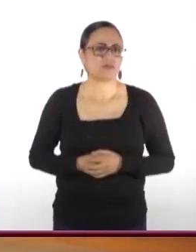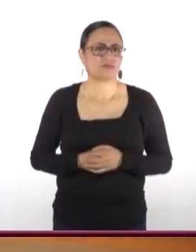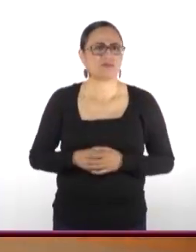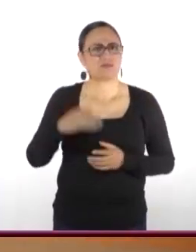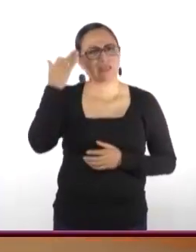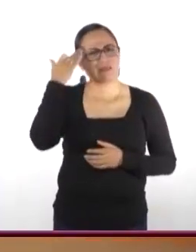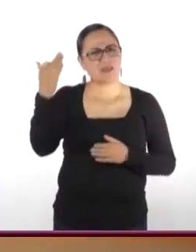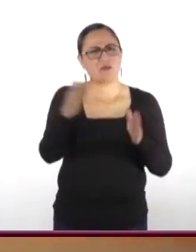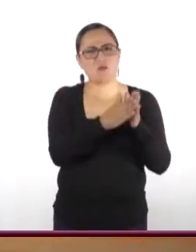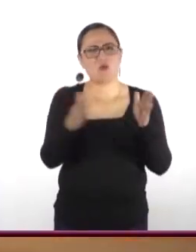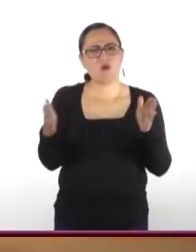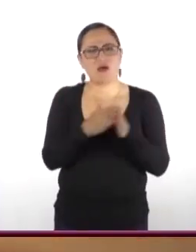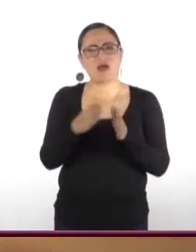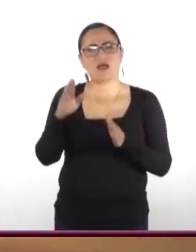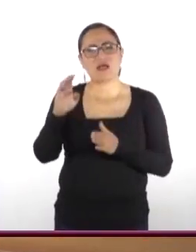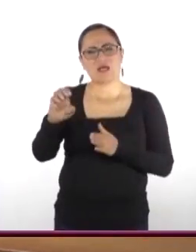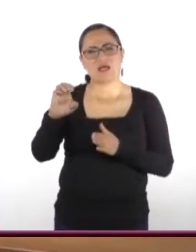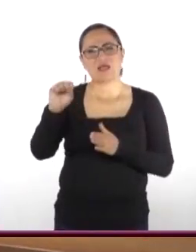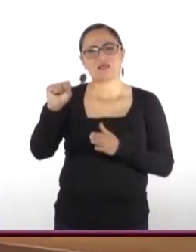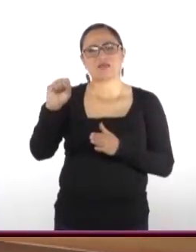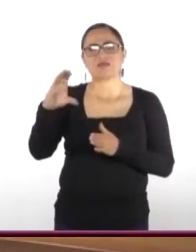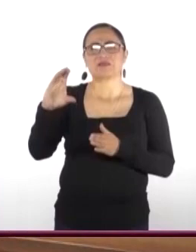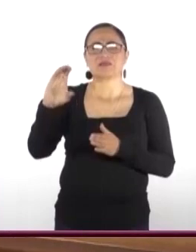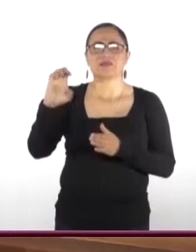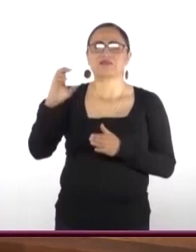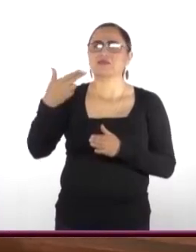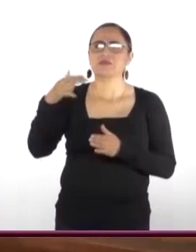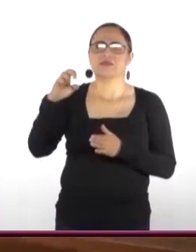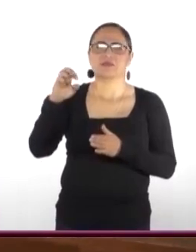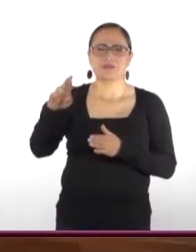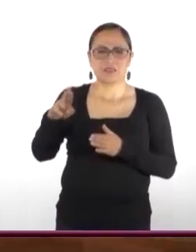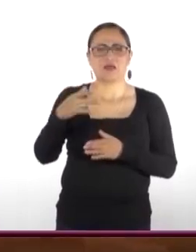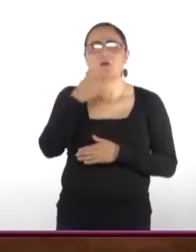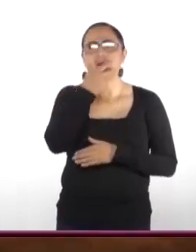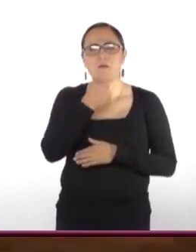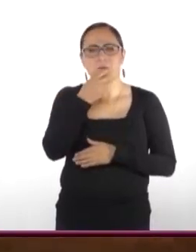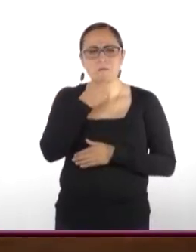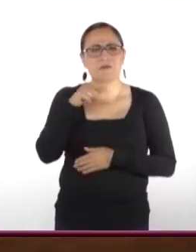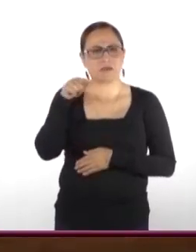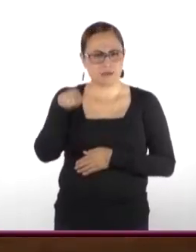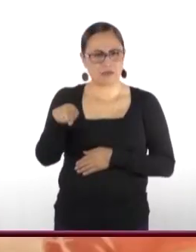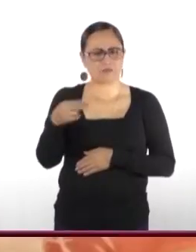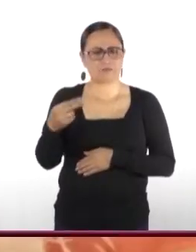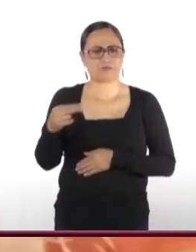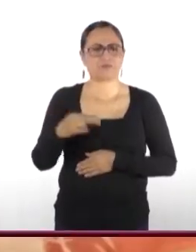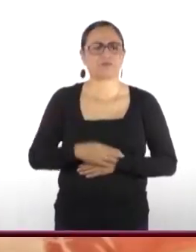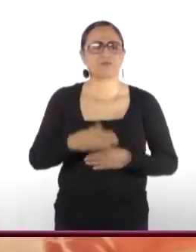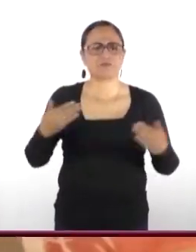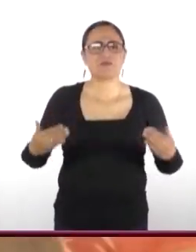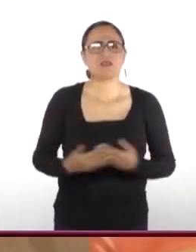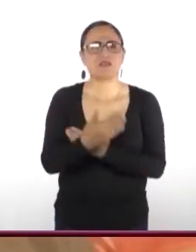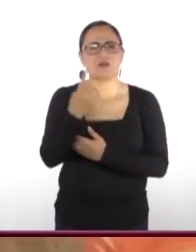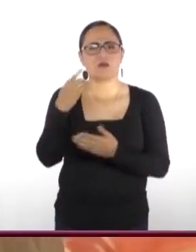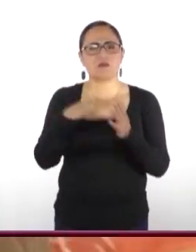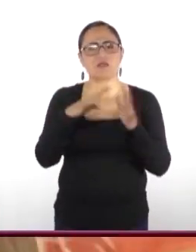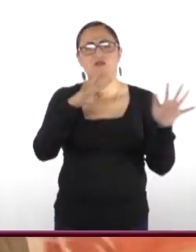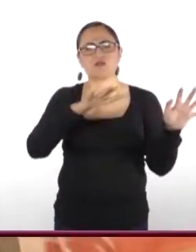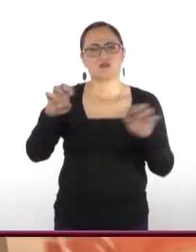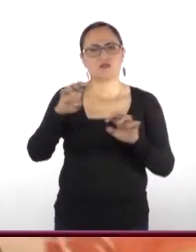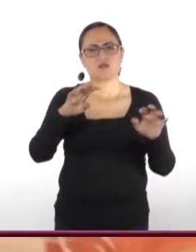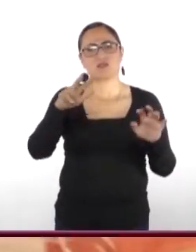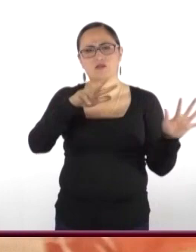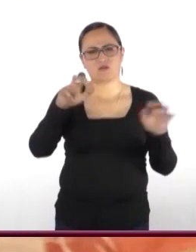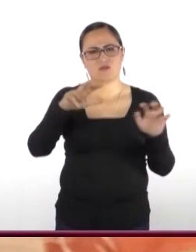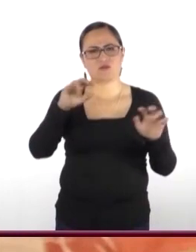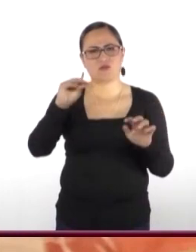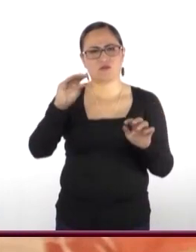¿De qué época es Escher, A ver, búscale. A ver, aquí dice que su nombre es Maurits Cornelis Escher y que